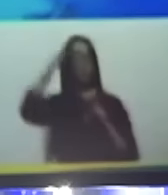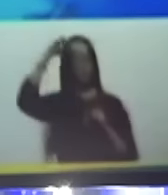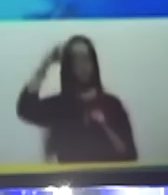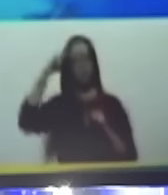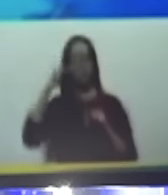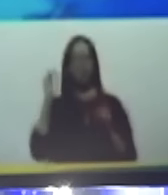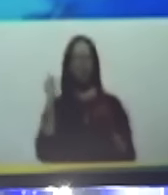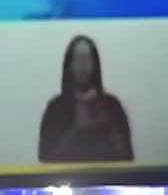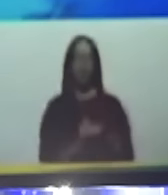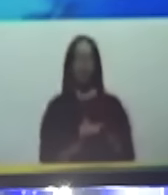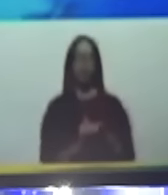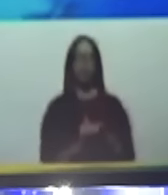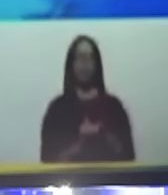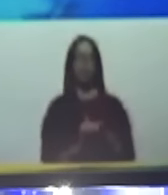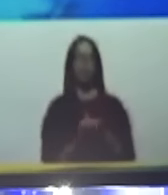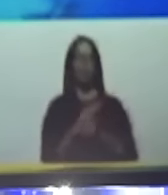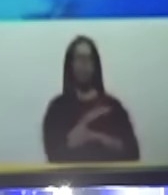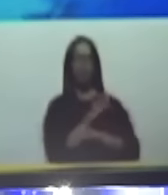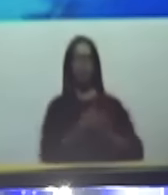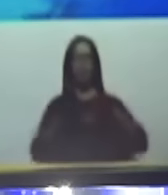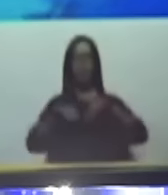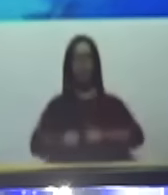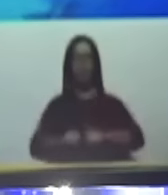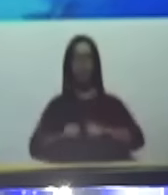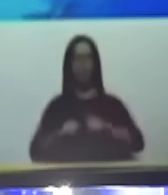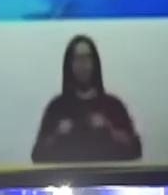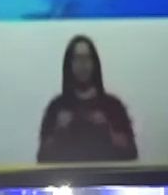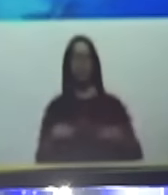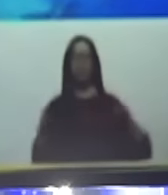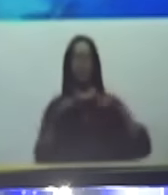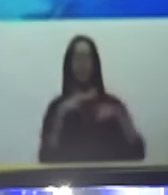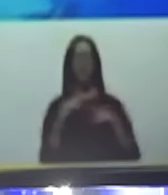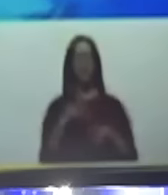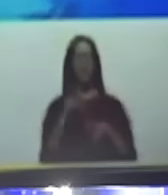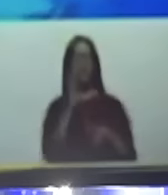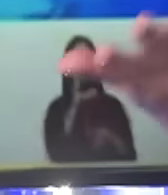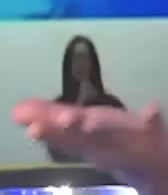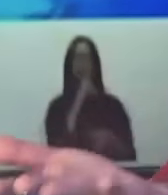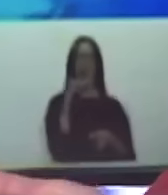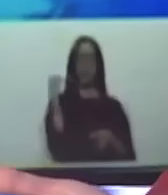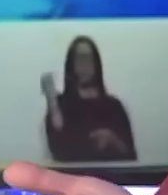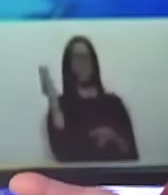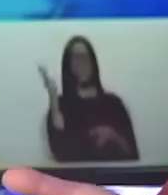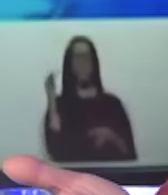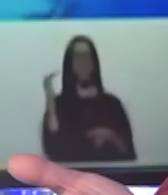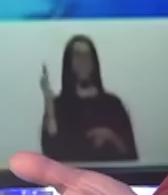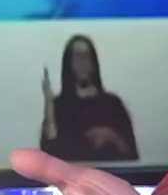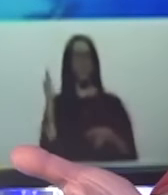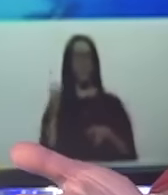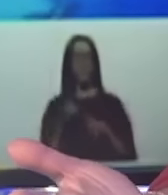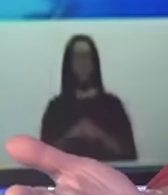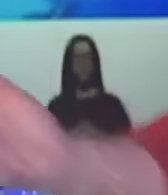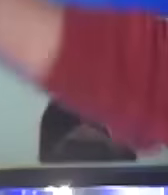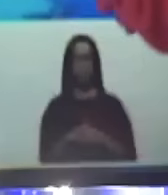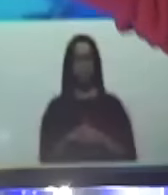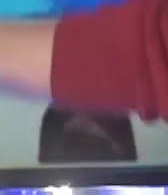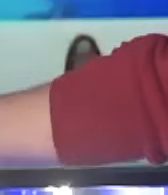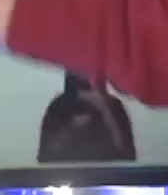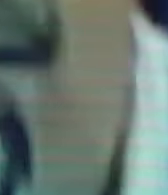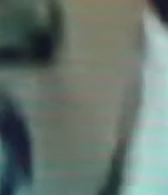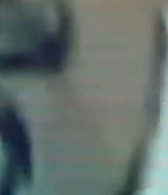Pero Nicolás Maduro está tratando de afirmar algo que todos sabemos, que no hay una buena relación. Por eso es